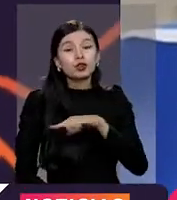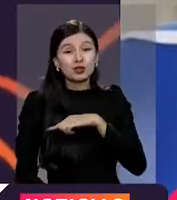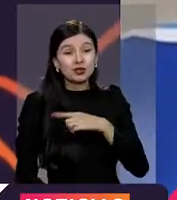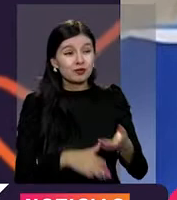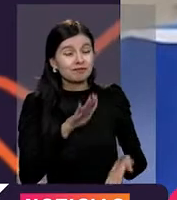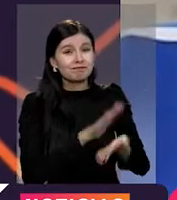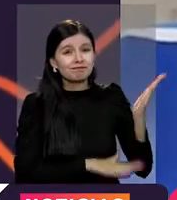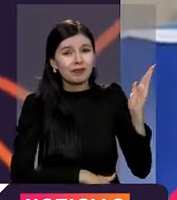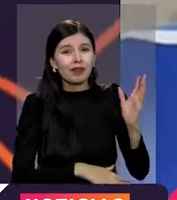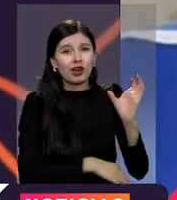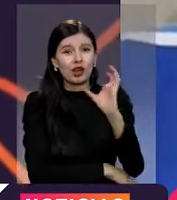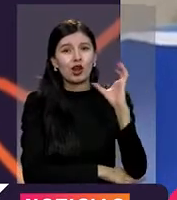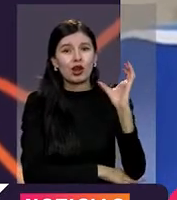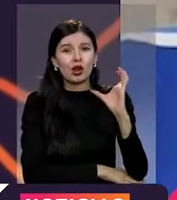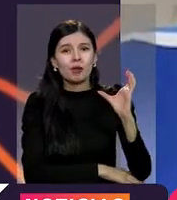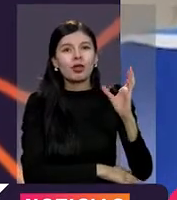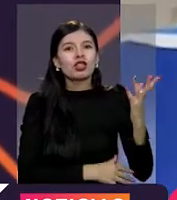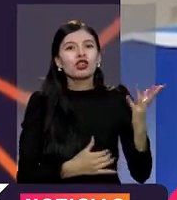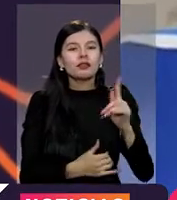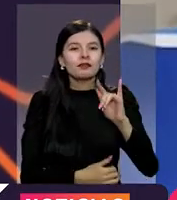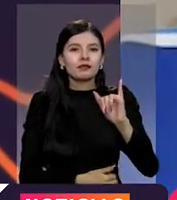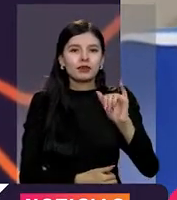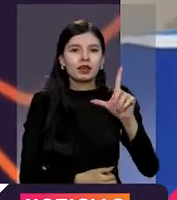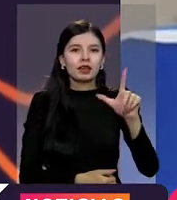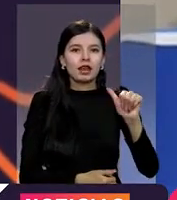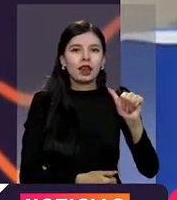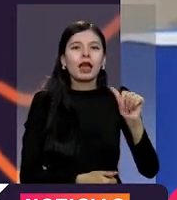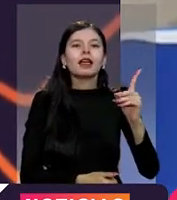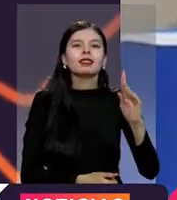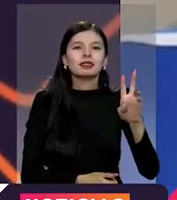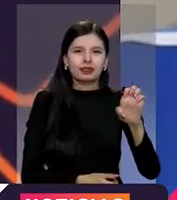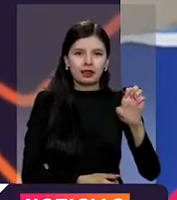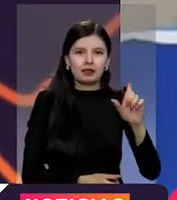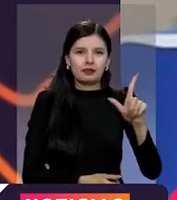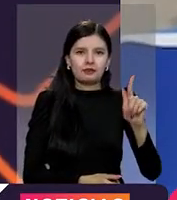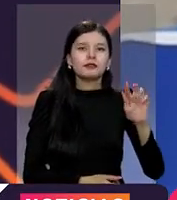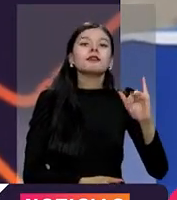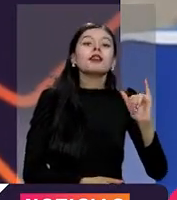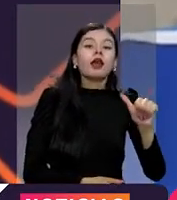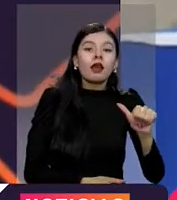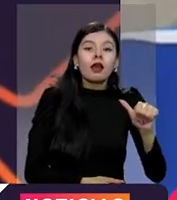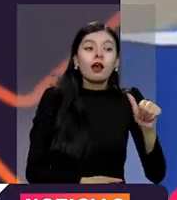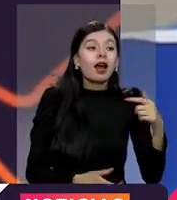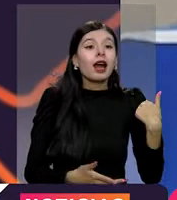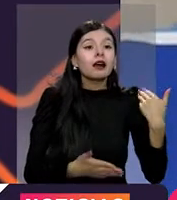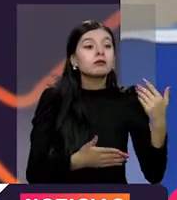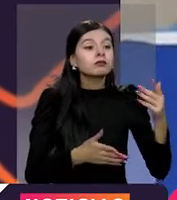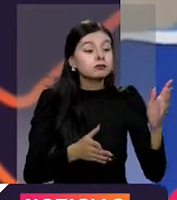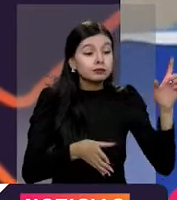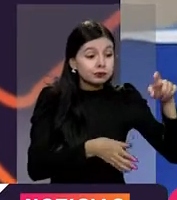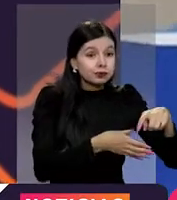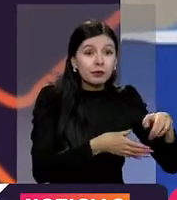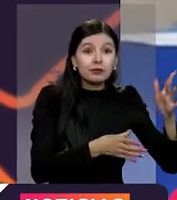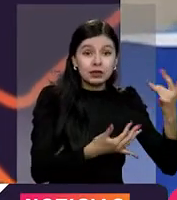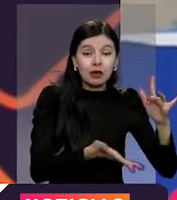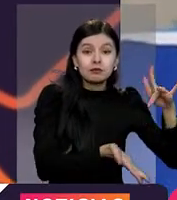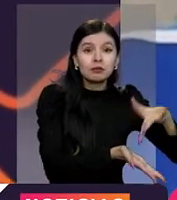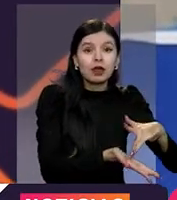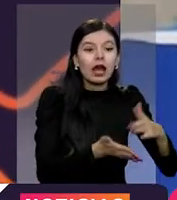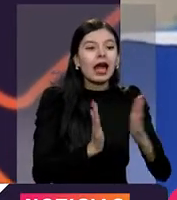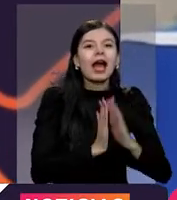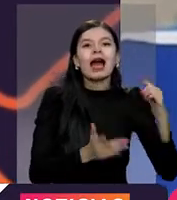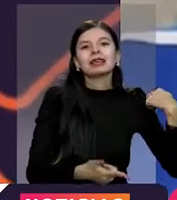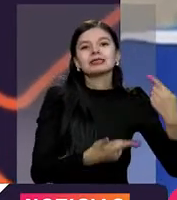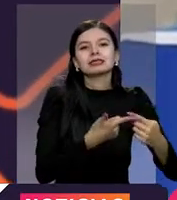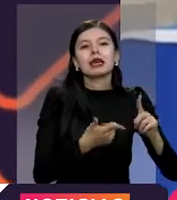para para filadelfia ahí estaremos hasta el 29 de julio y el 29